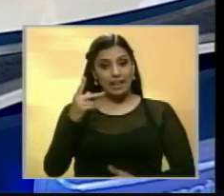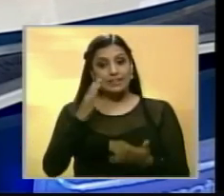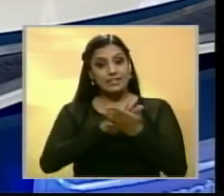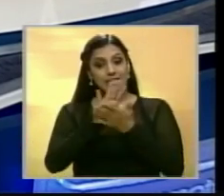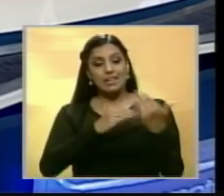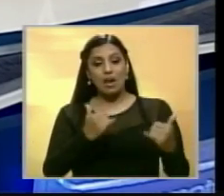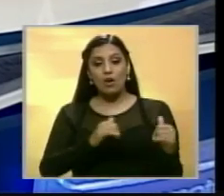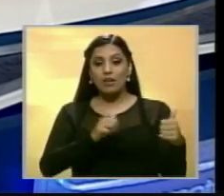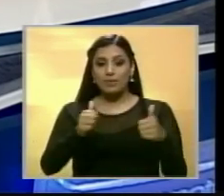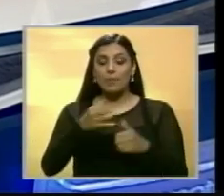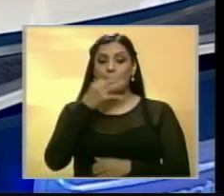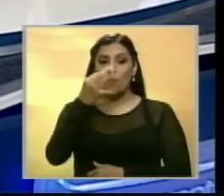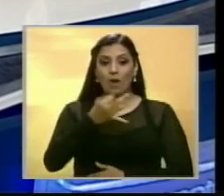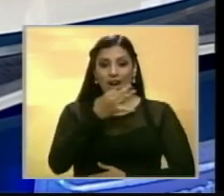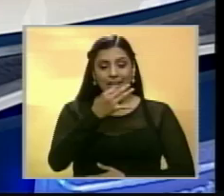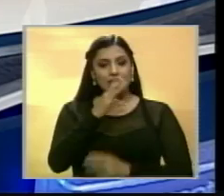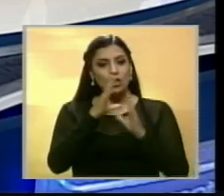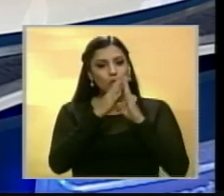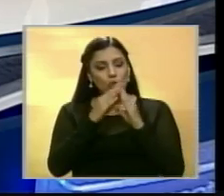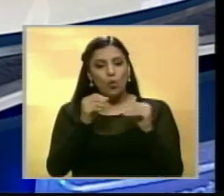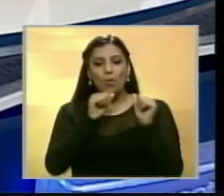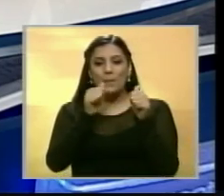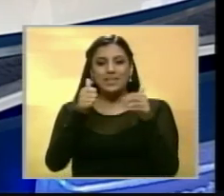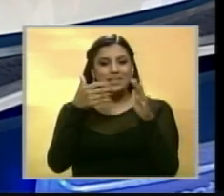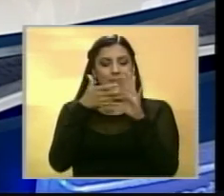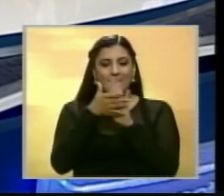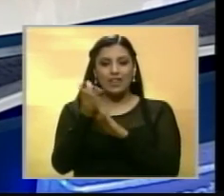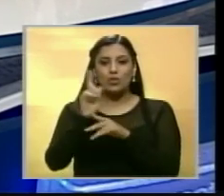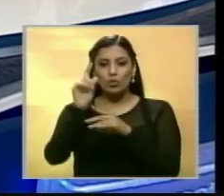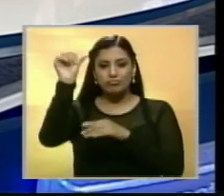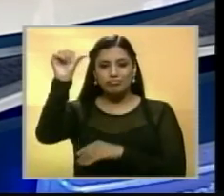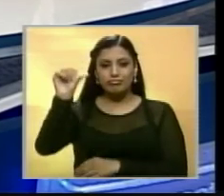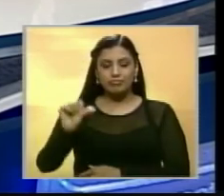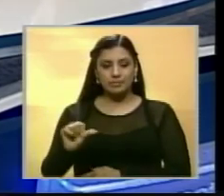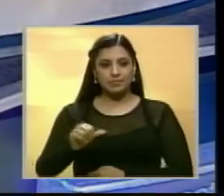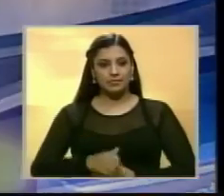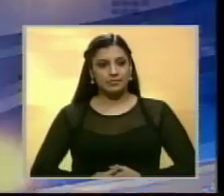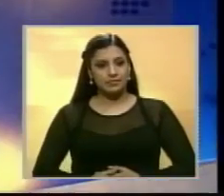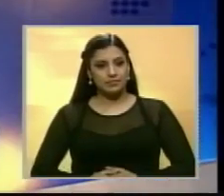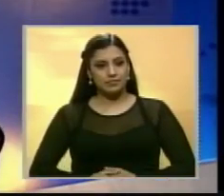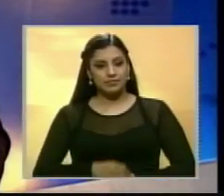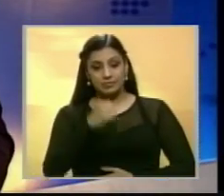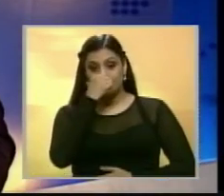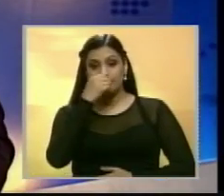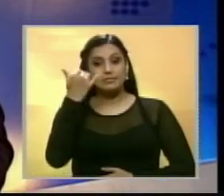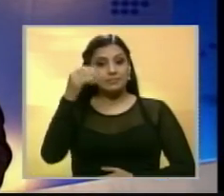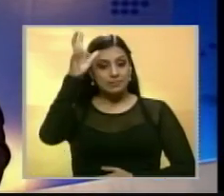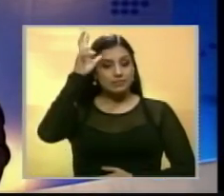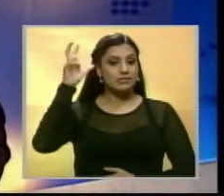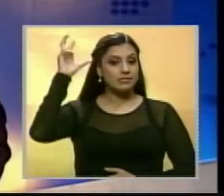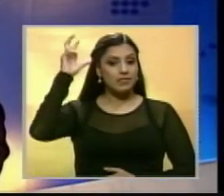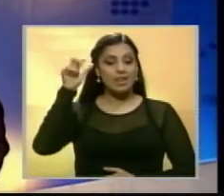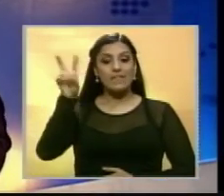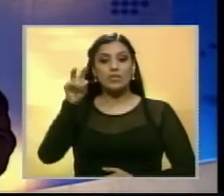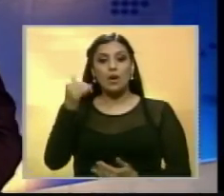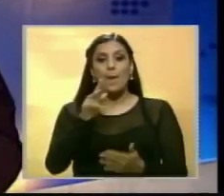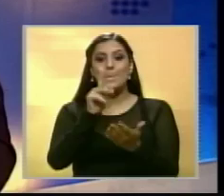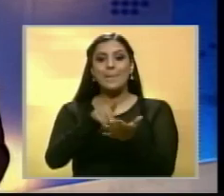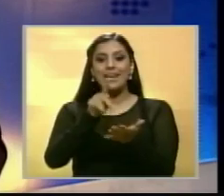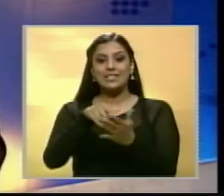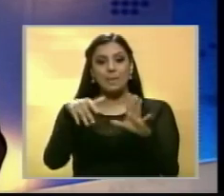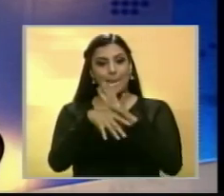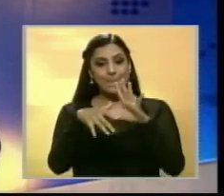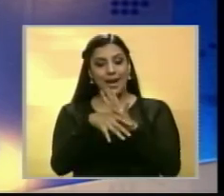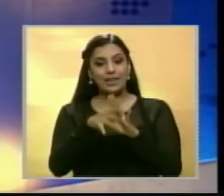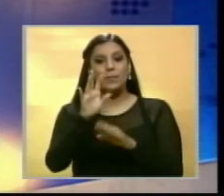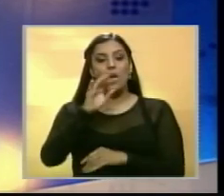Muy buenas tardes para todos. Vamos a iniciar con las informaciones y todos sus detalles. La canciller de Venezuela, Delcy Rodríguez, participó este